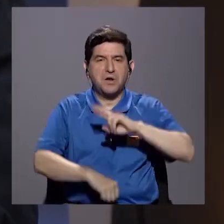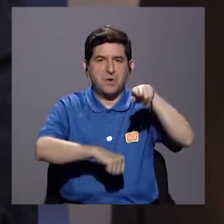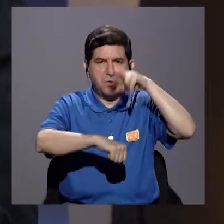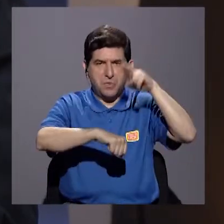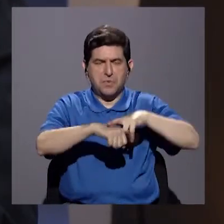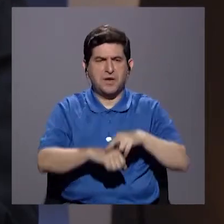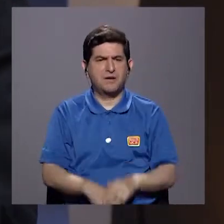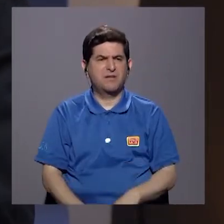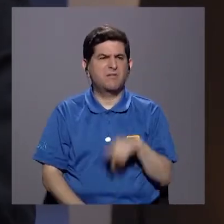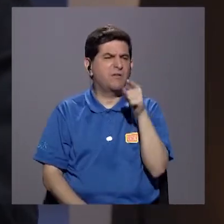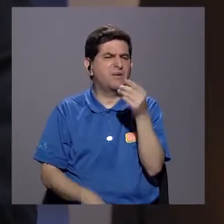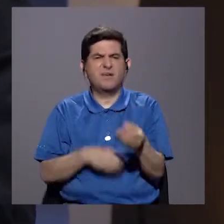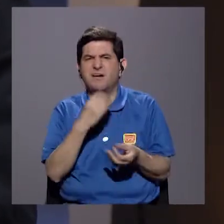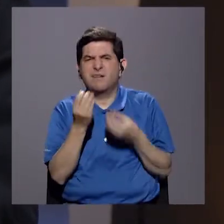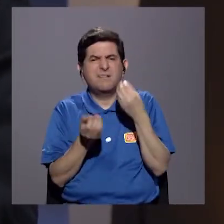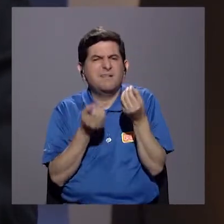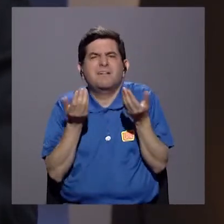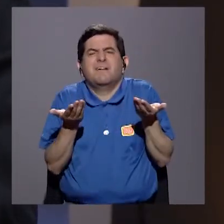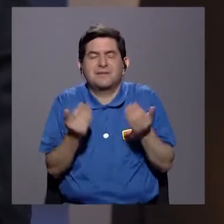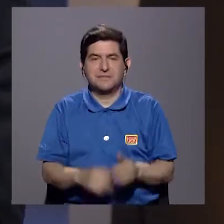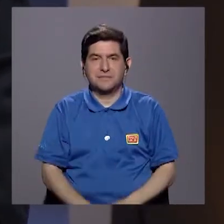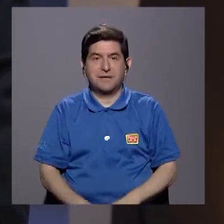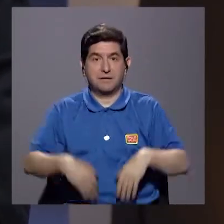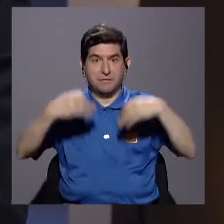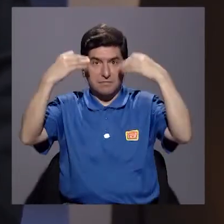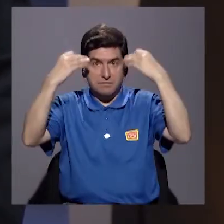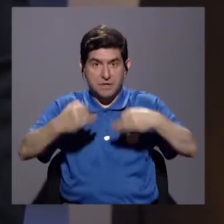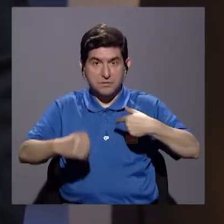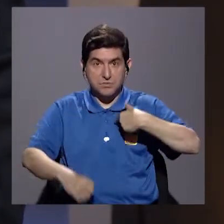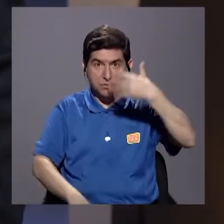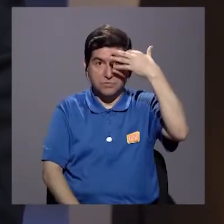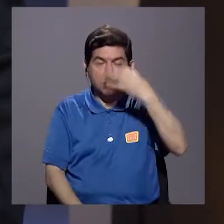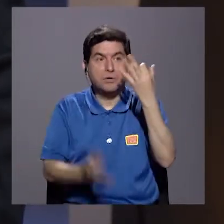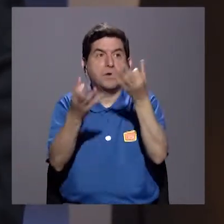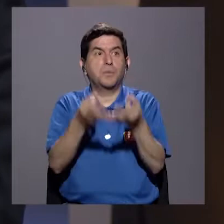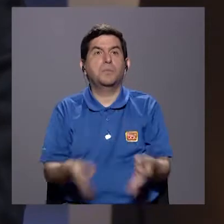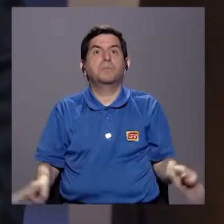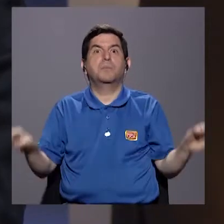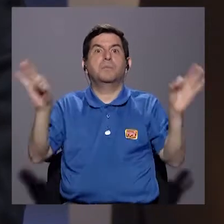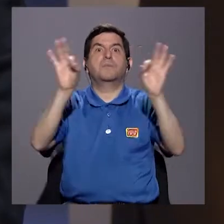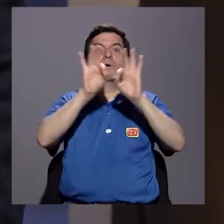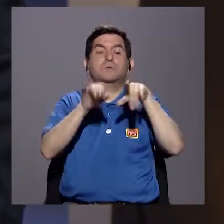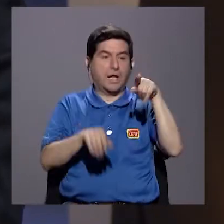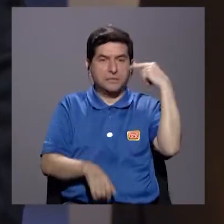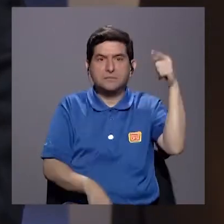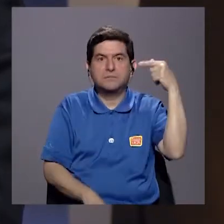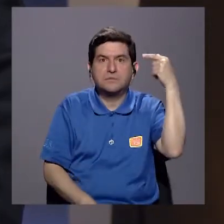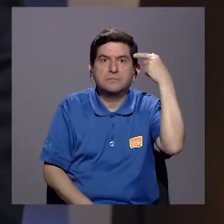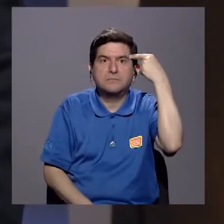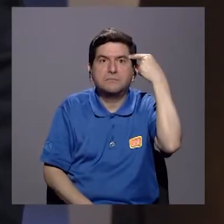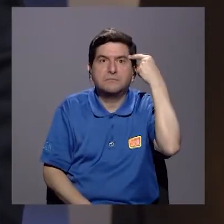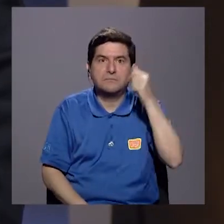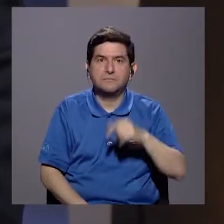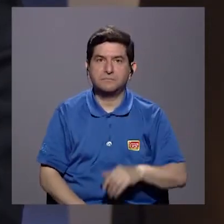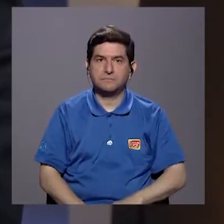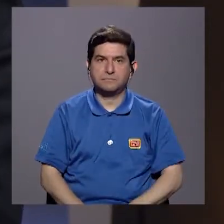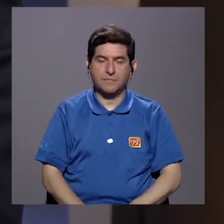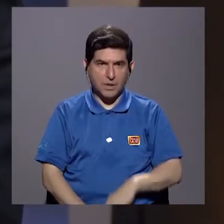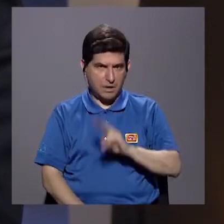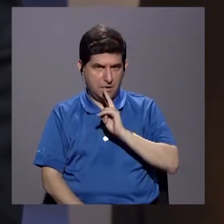de la República. Y el gobierno empieza a ver qué hace con eso, y una de las decisiones, me parece, trascendentales de esa